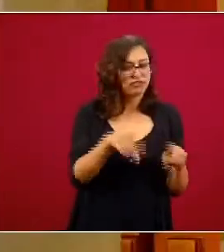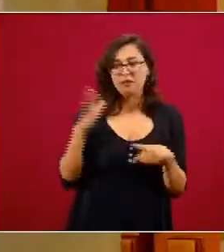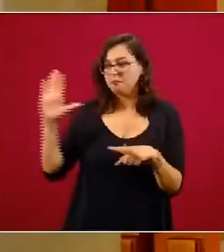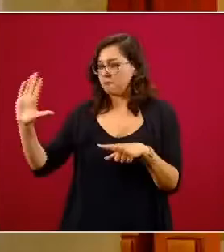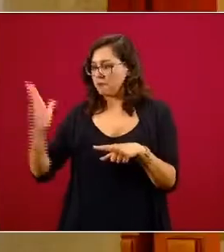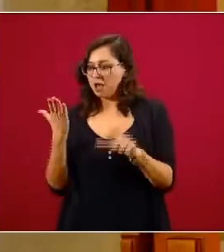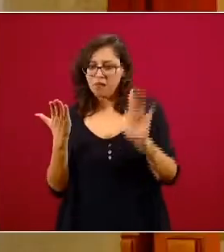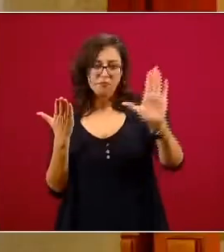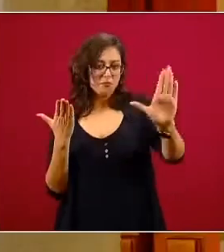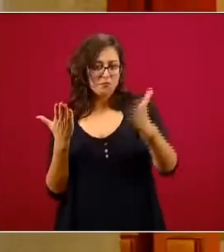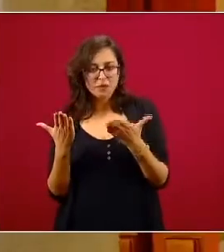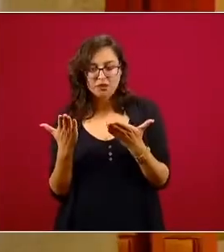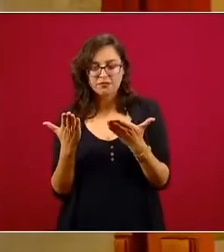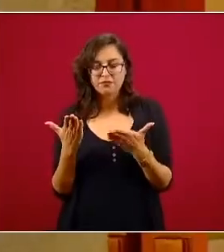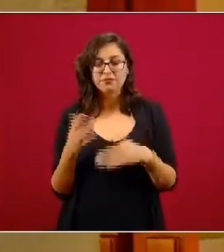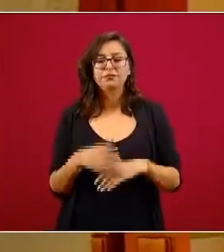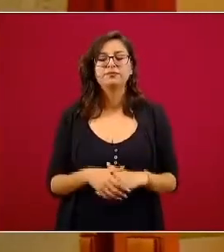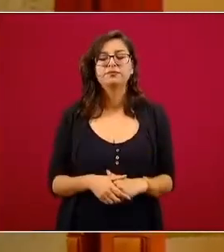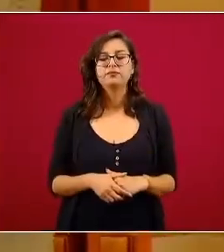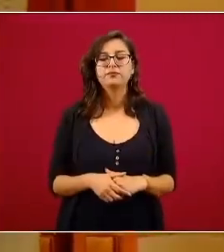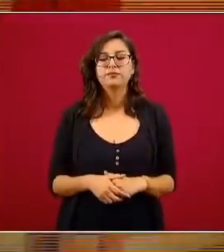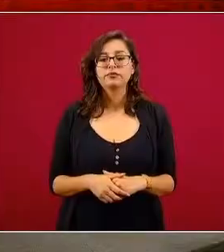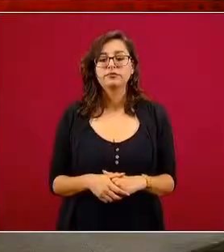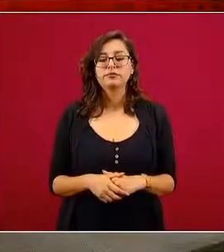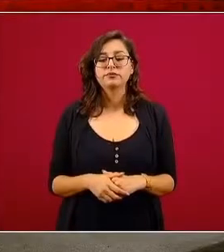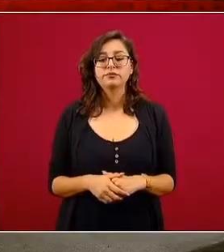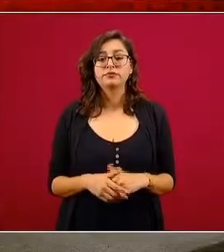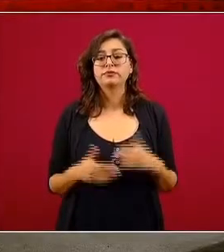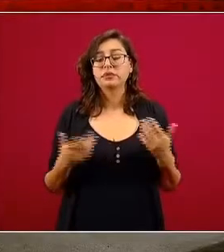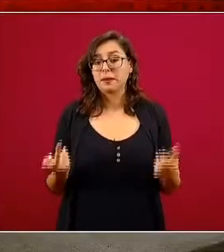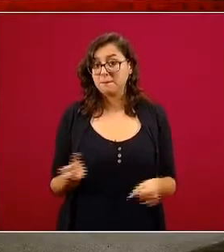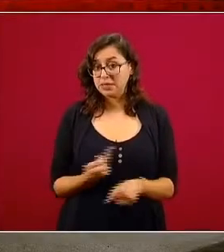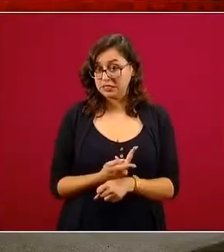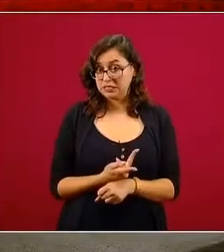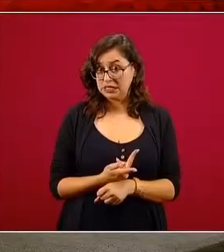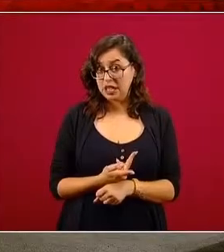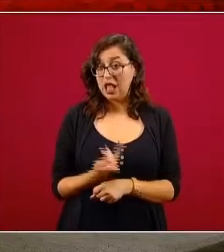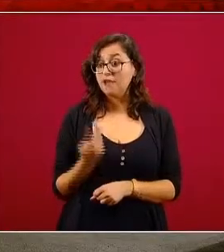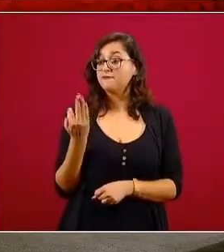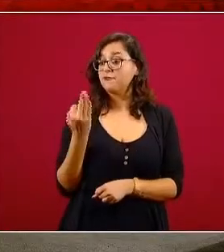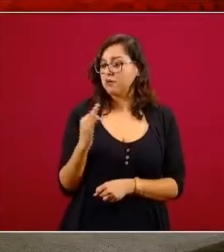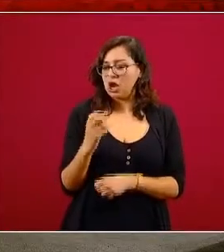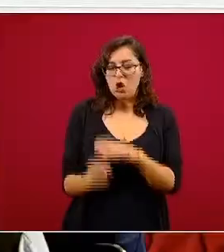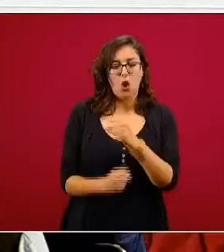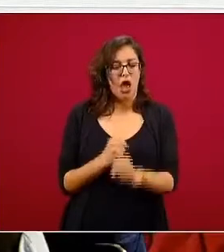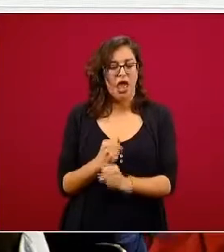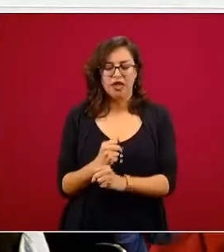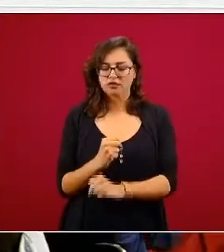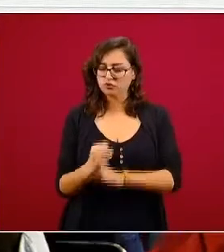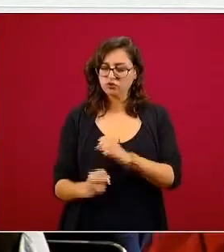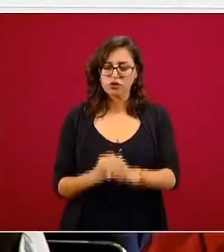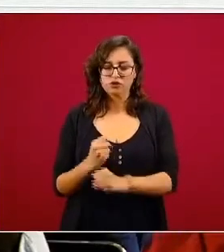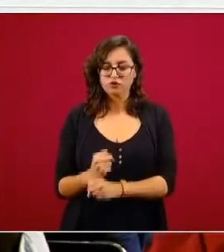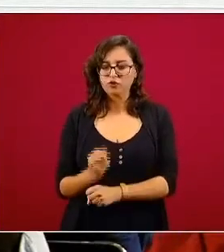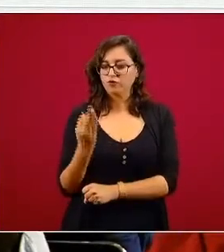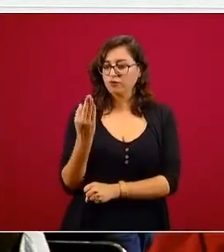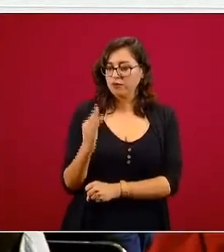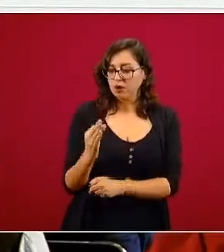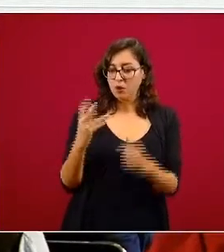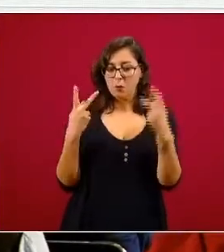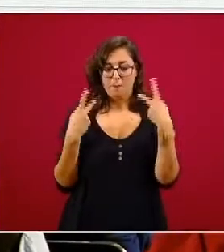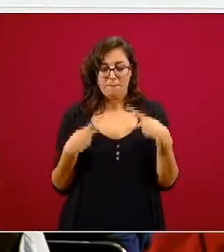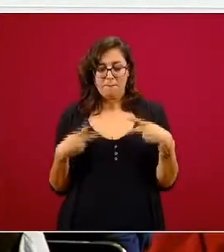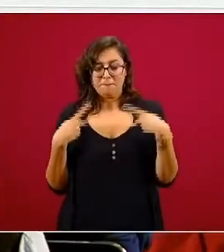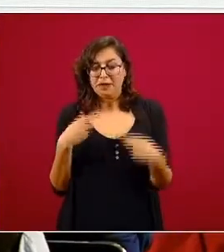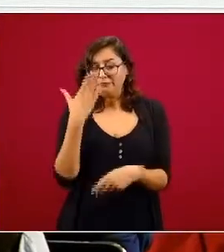uno de los hemisferios. En febrero ocurre una reunión en la que personas